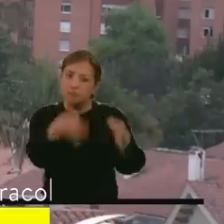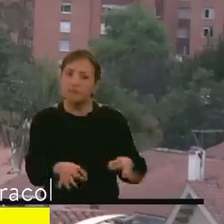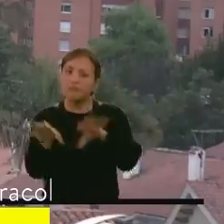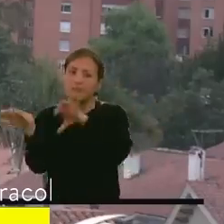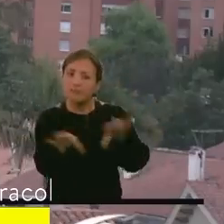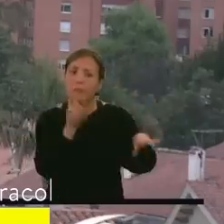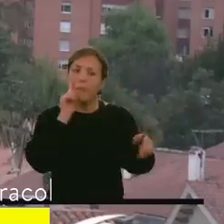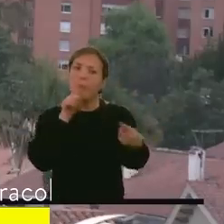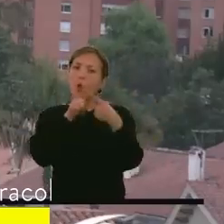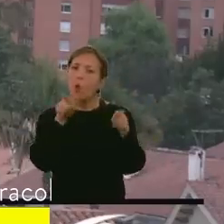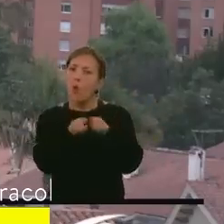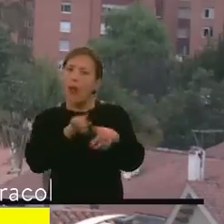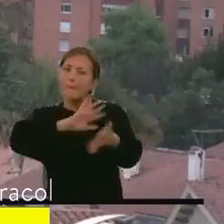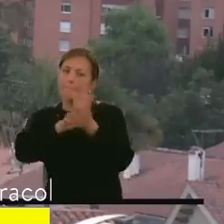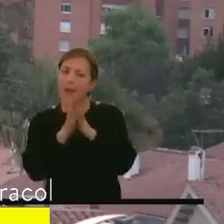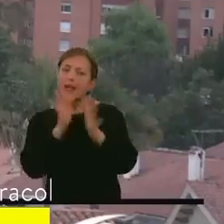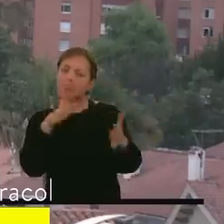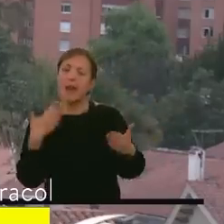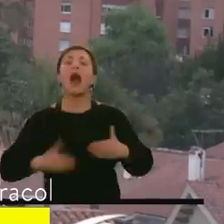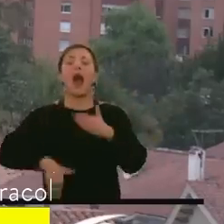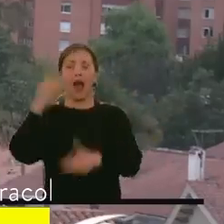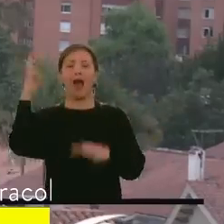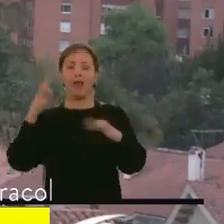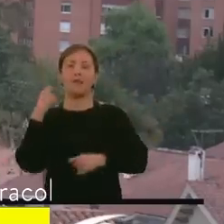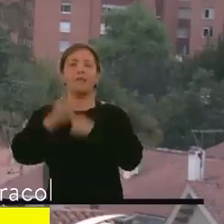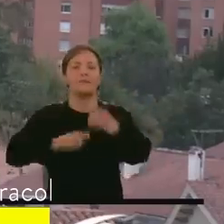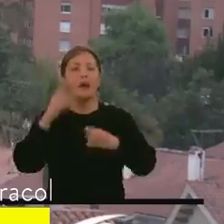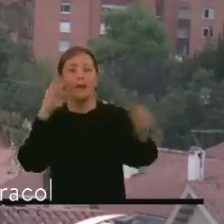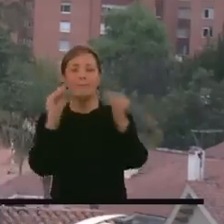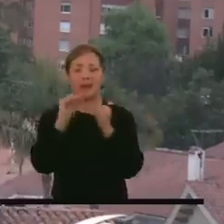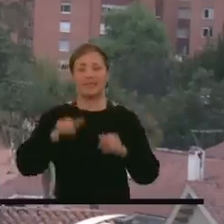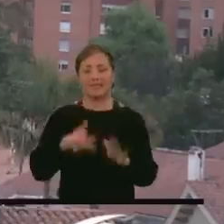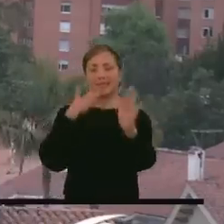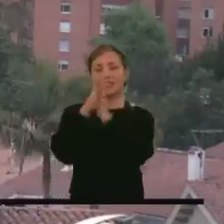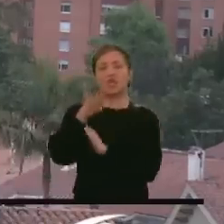paz para iniciar procesos negociados. Es la información desde el norte de Bogotá, Nicolás Rojas, Noticias Caracol.